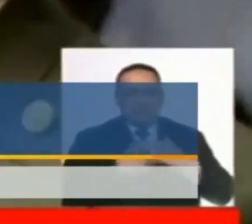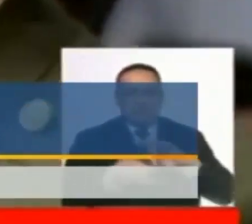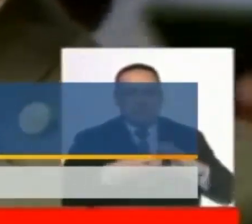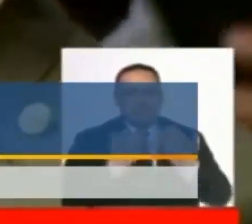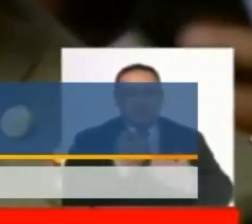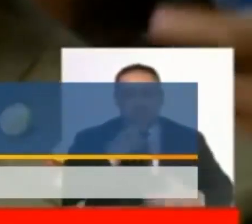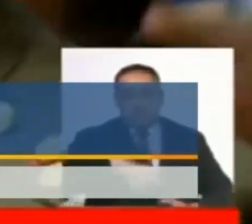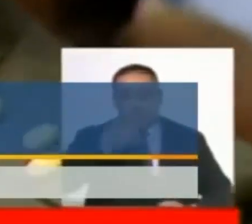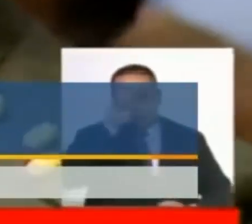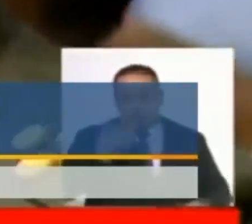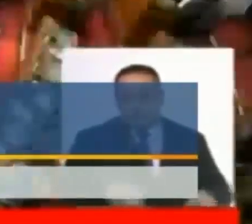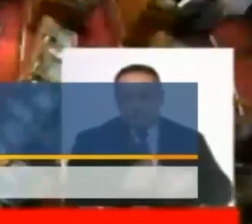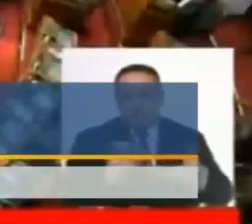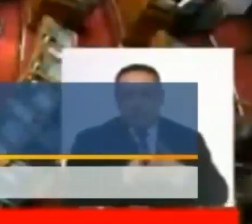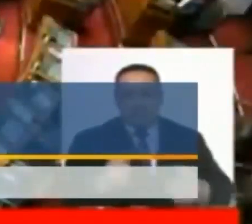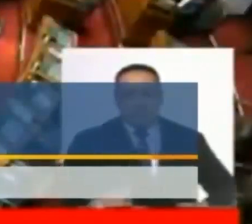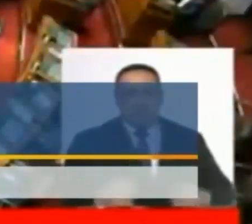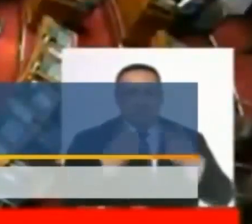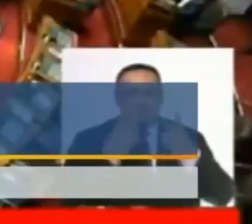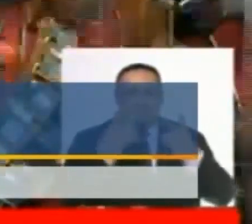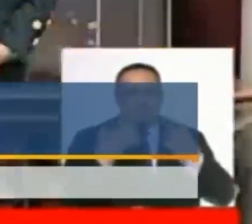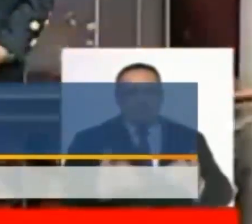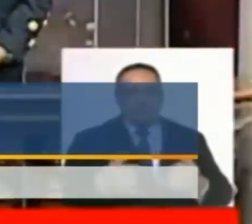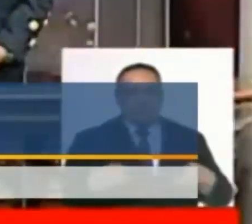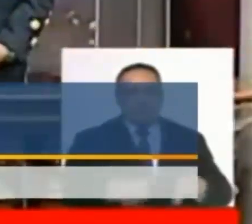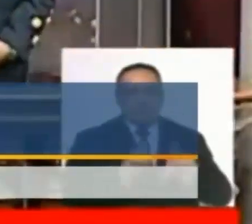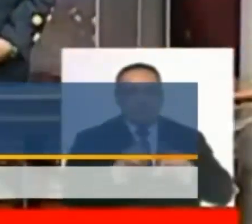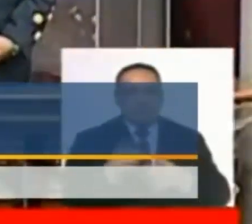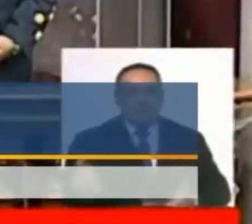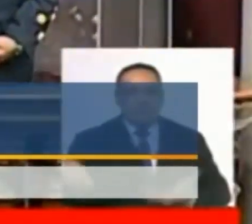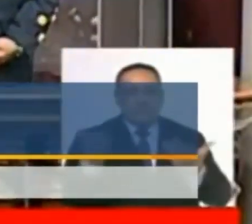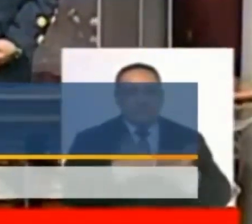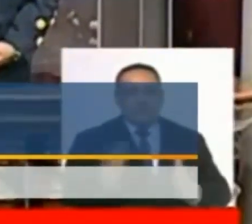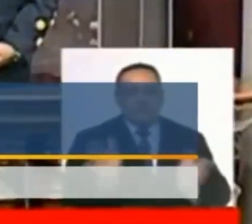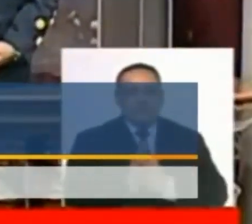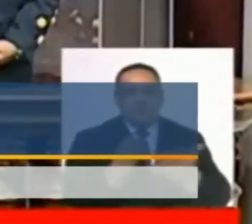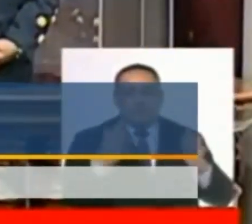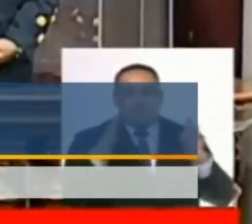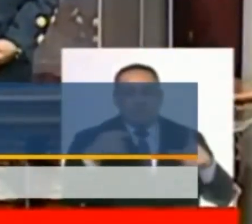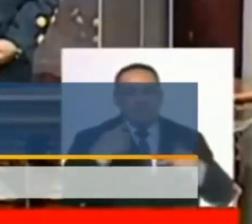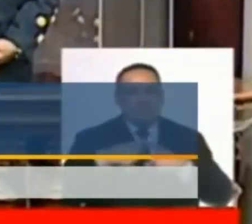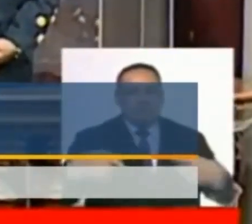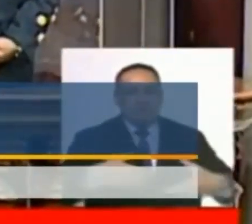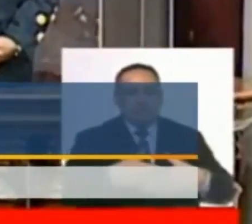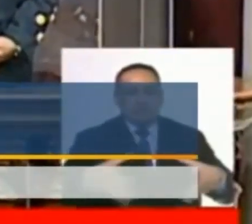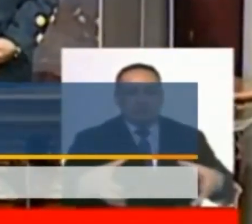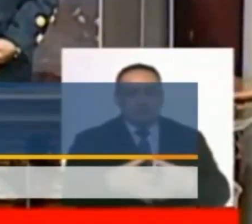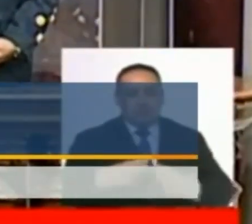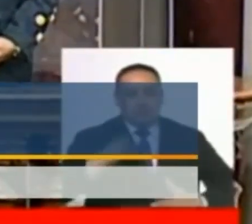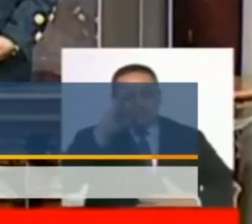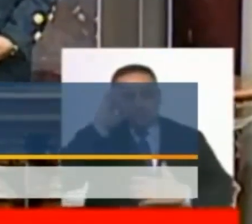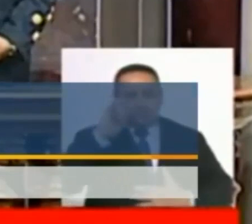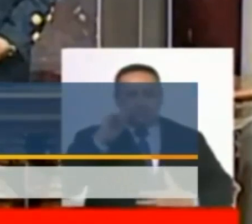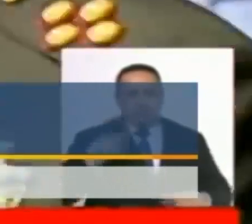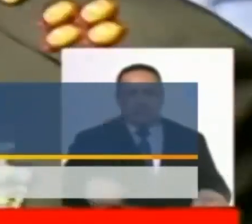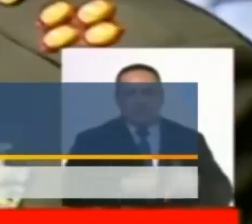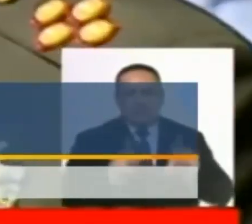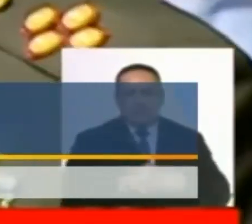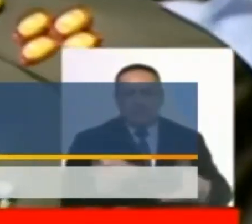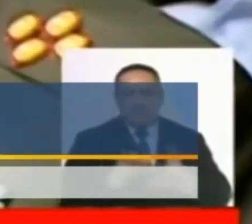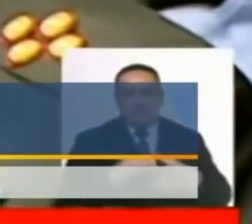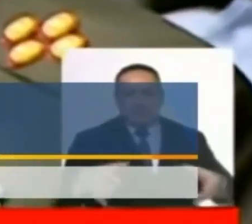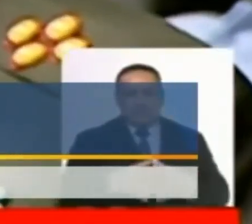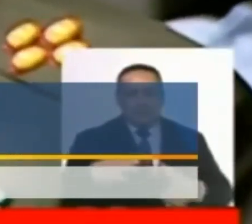Congreso con la llegada de la élite militar, de los altos mandos del ejército, de la Fuerza Aérea y de